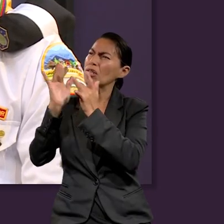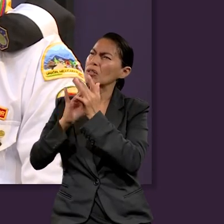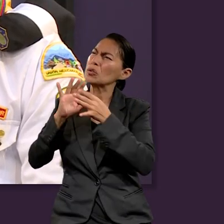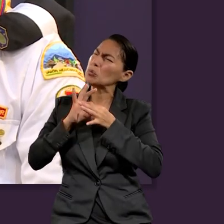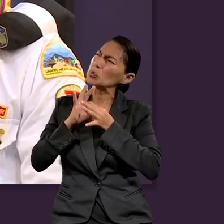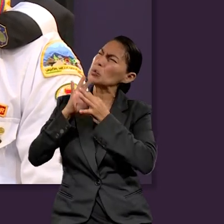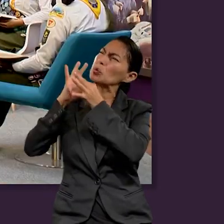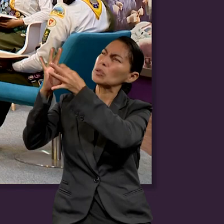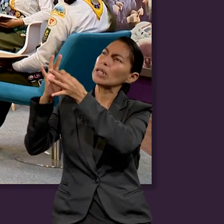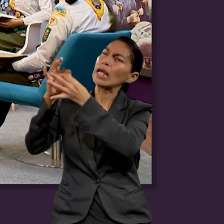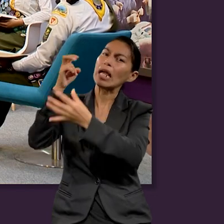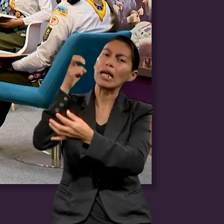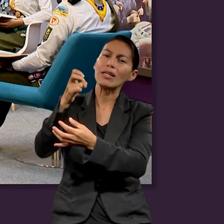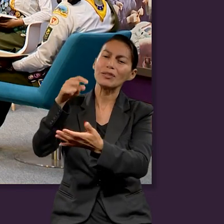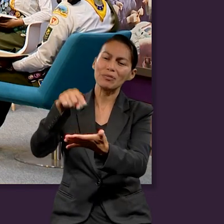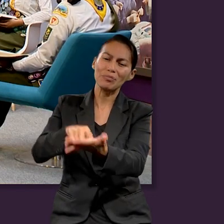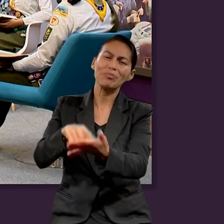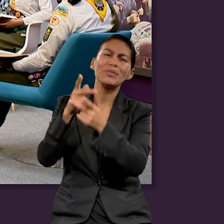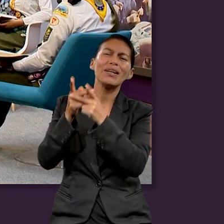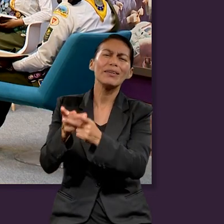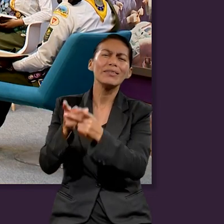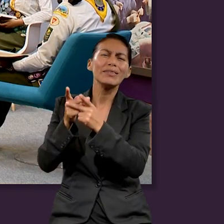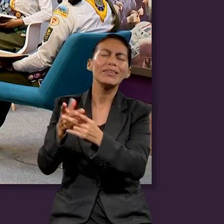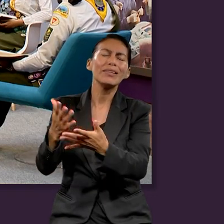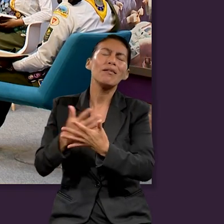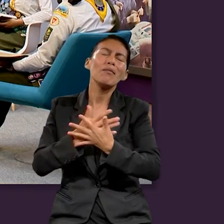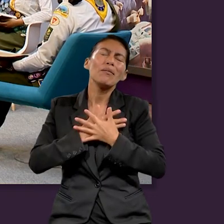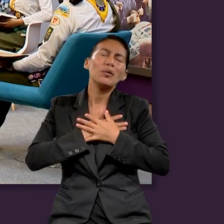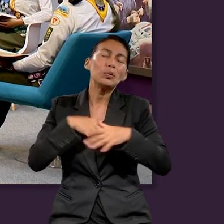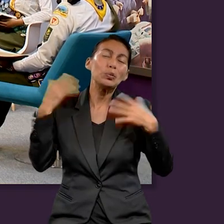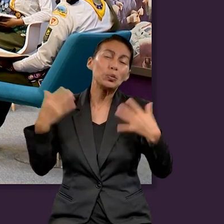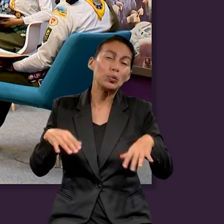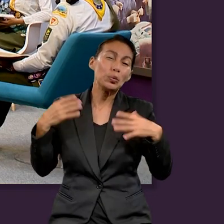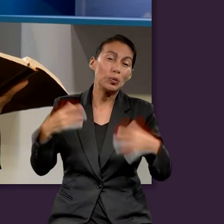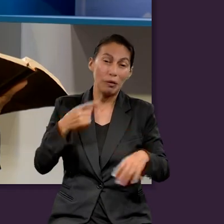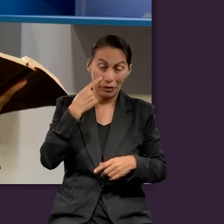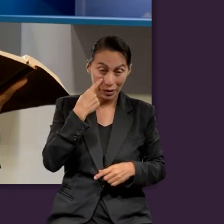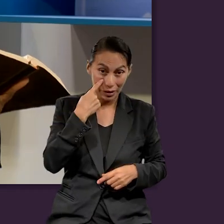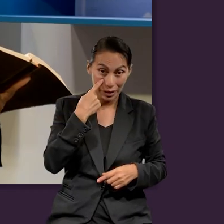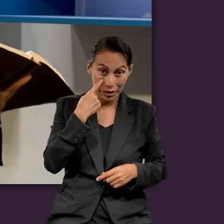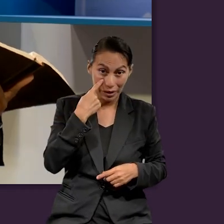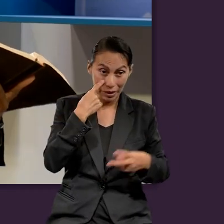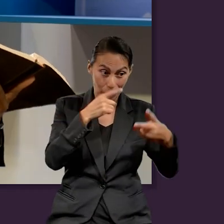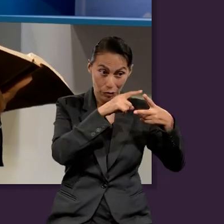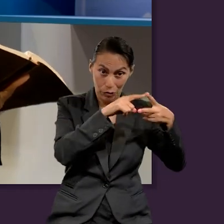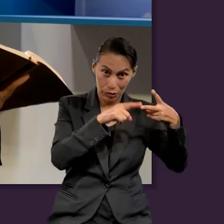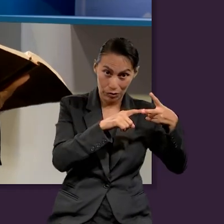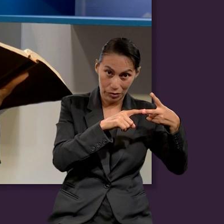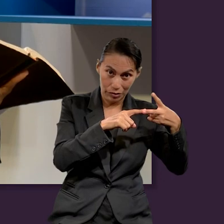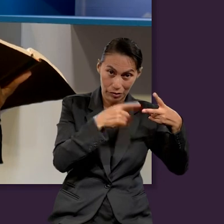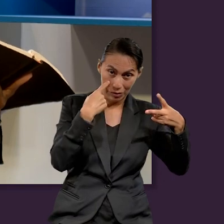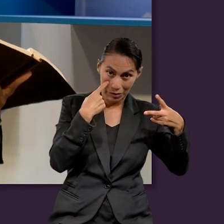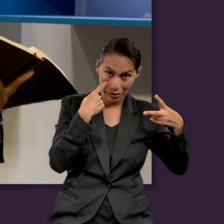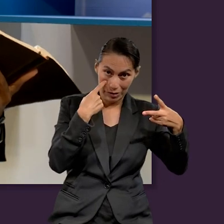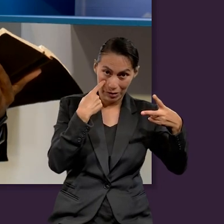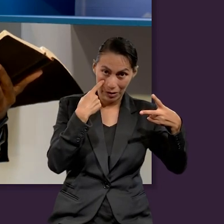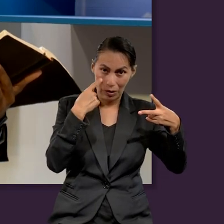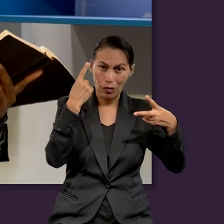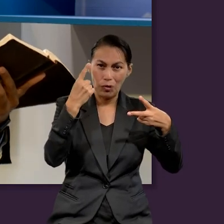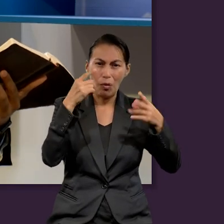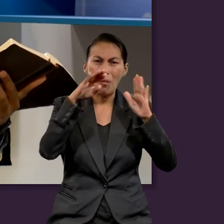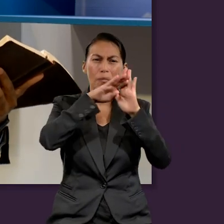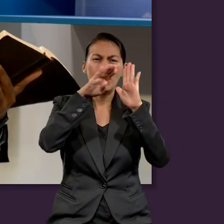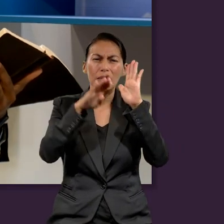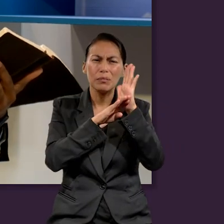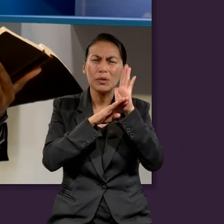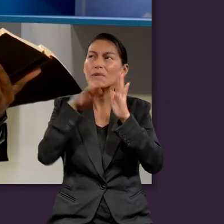Ahora aquí encontramos dos cosas muy importantes Cuáles son ustedes lo notaron Porque yo